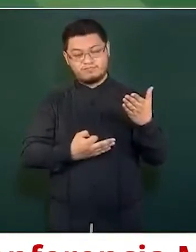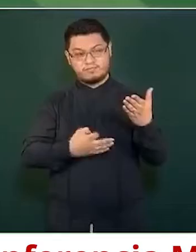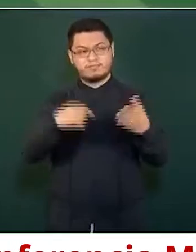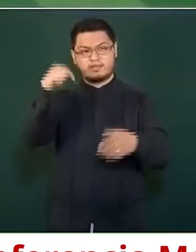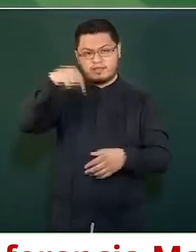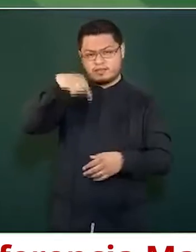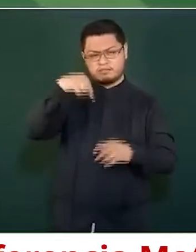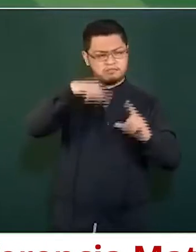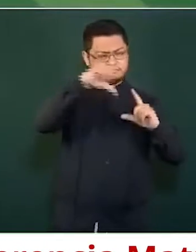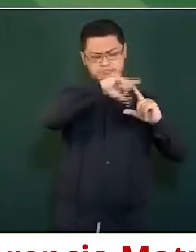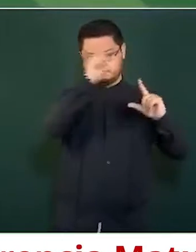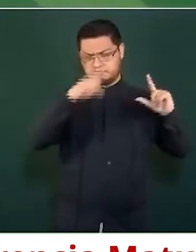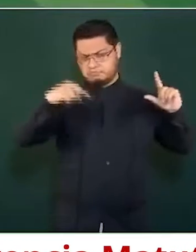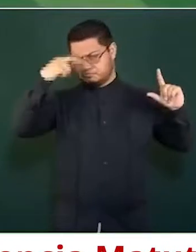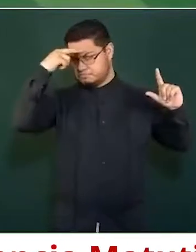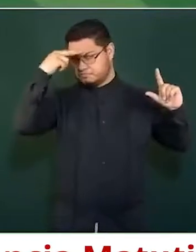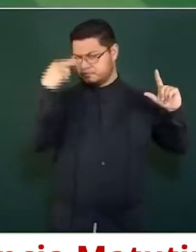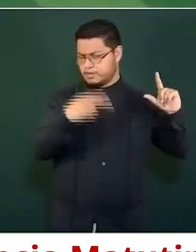México.